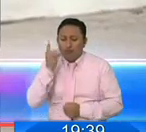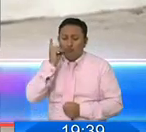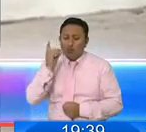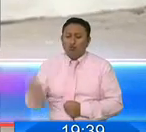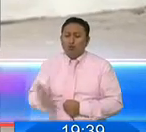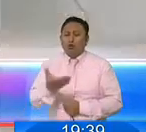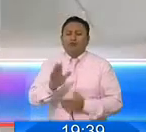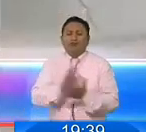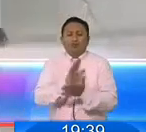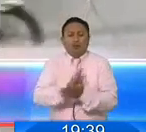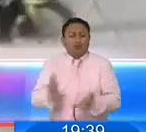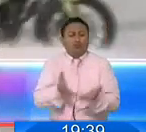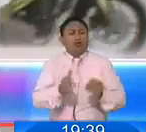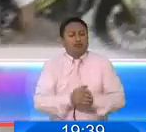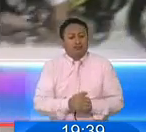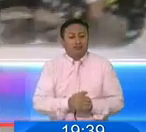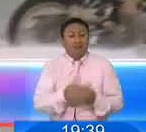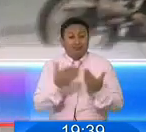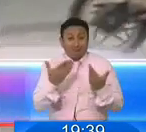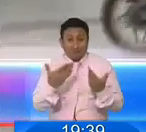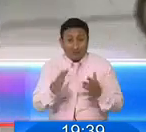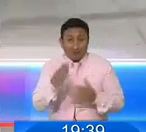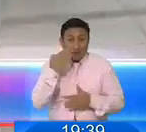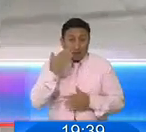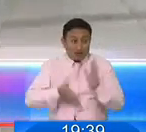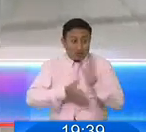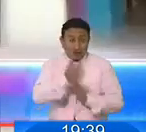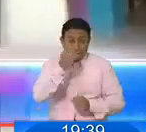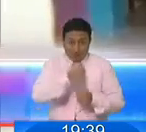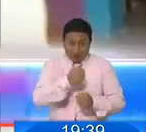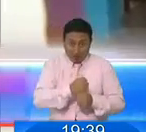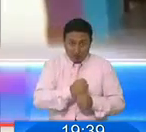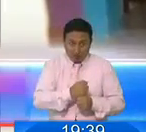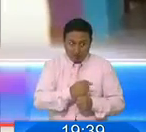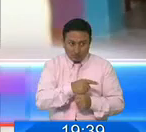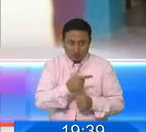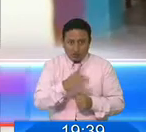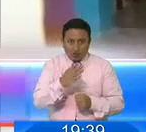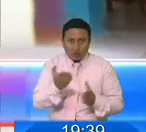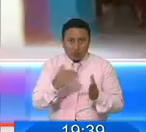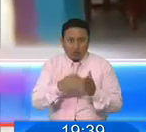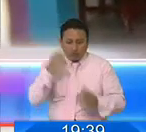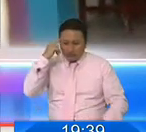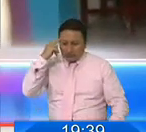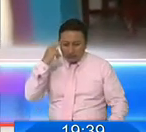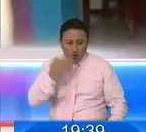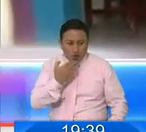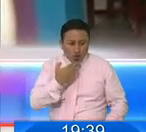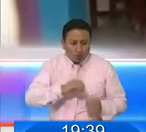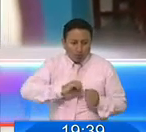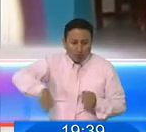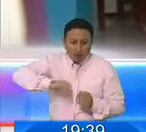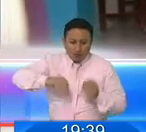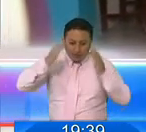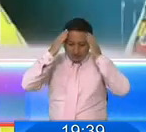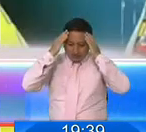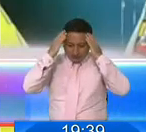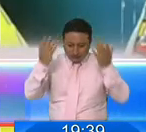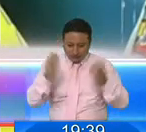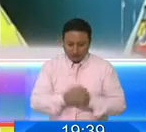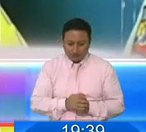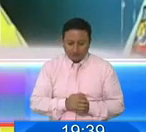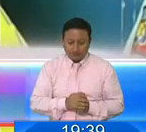que vayan a la escuela una vez que su progenitora salió a trabajar volvió a pensar en la forma de eliminar la epilepsia